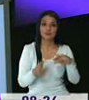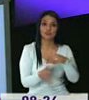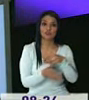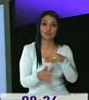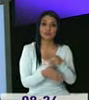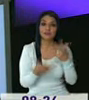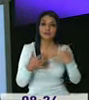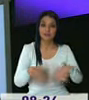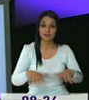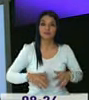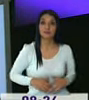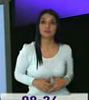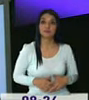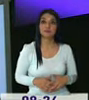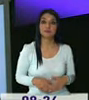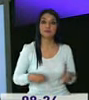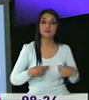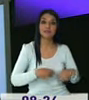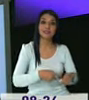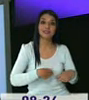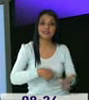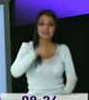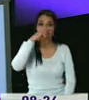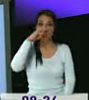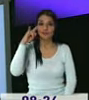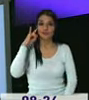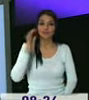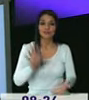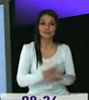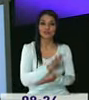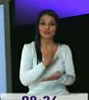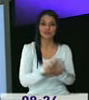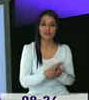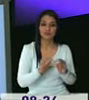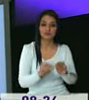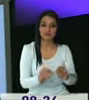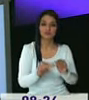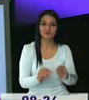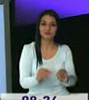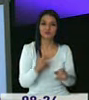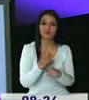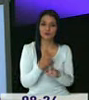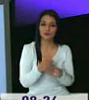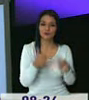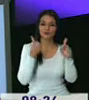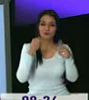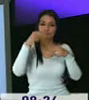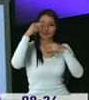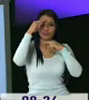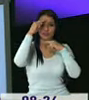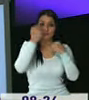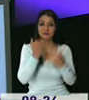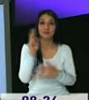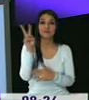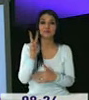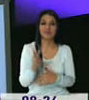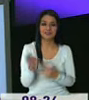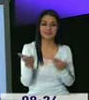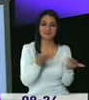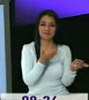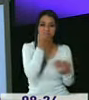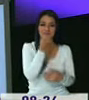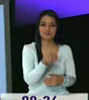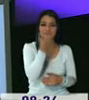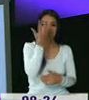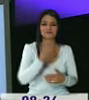por favor familia, talleres a los niños de la institución educativa. Así que Alison, con esta buena noticia y en viernes, vamos contigo. Buenos días.